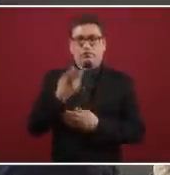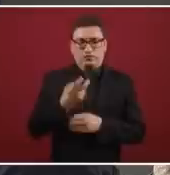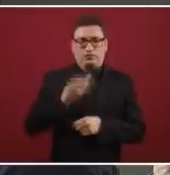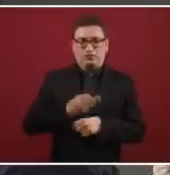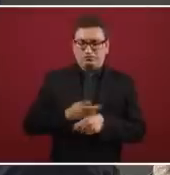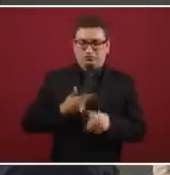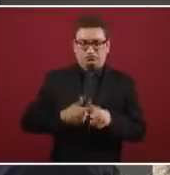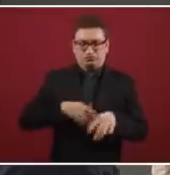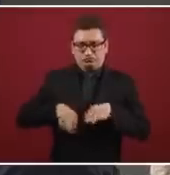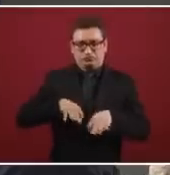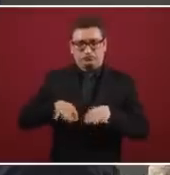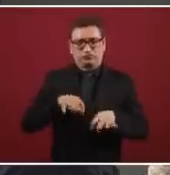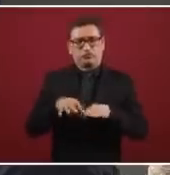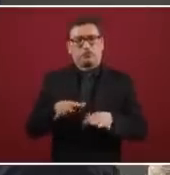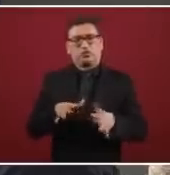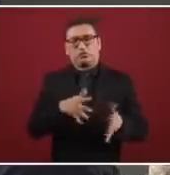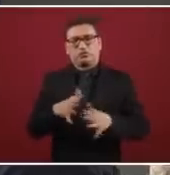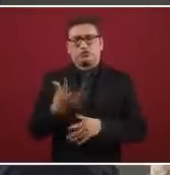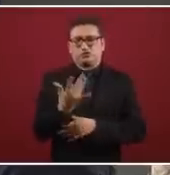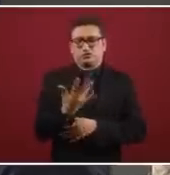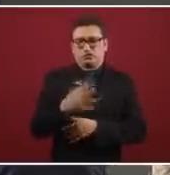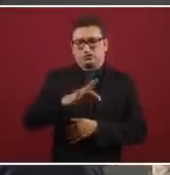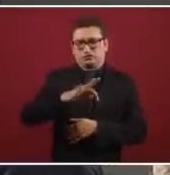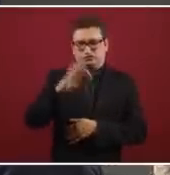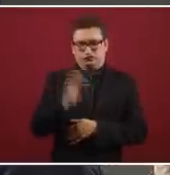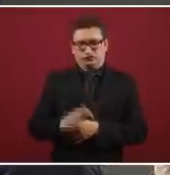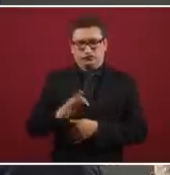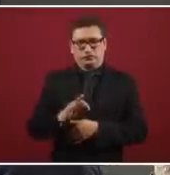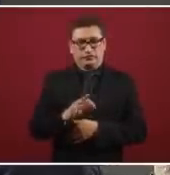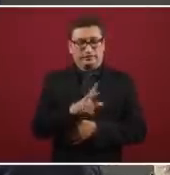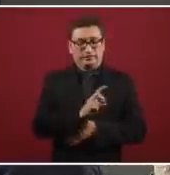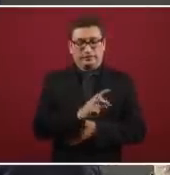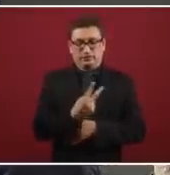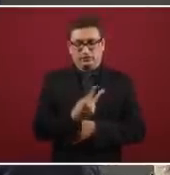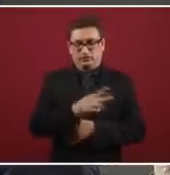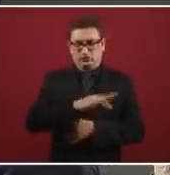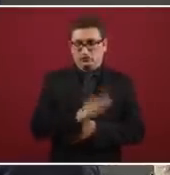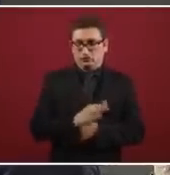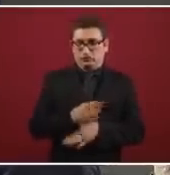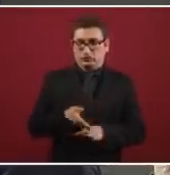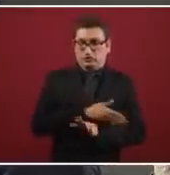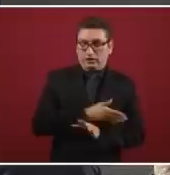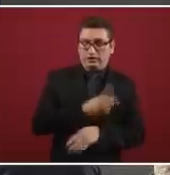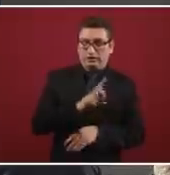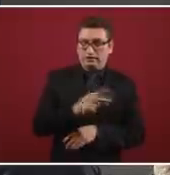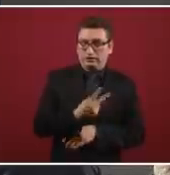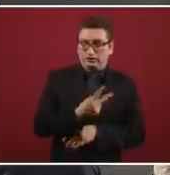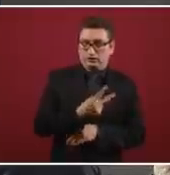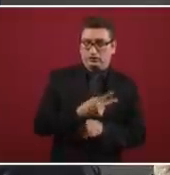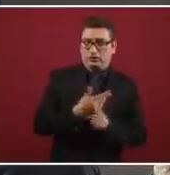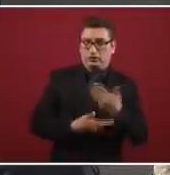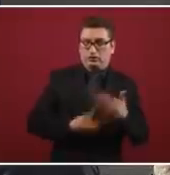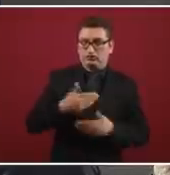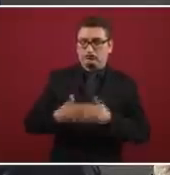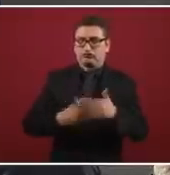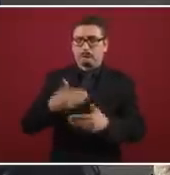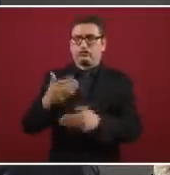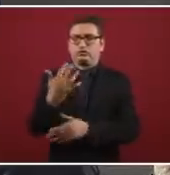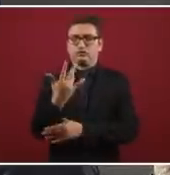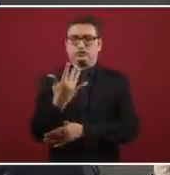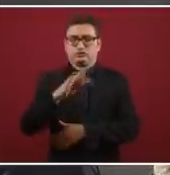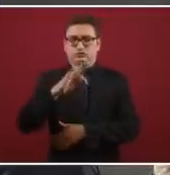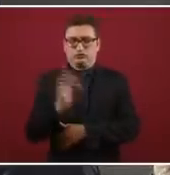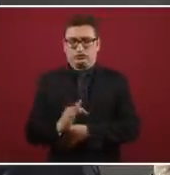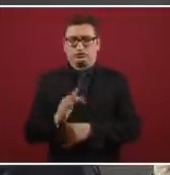Pero sí, alrededor del 50%, del 32% que recibimos, a un